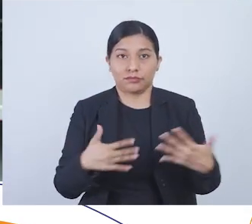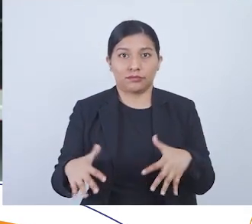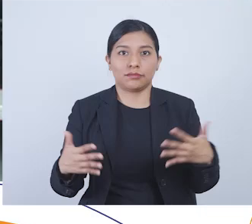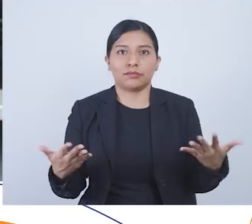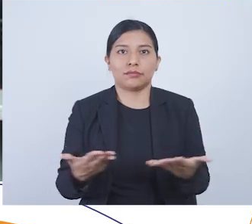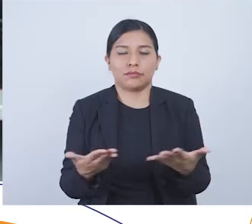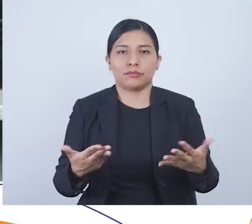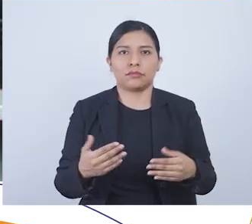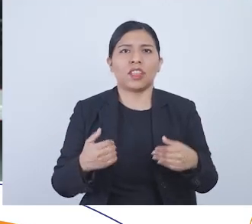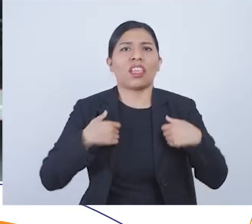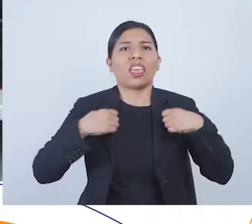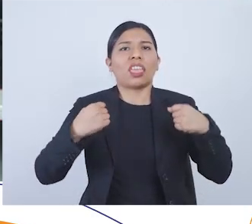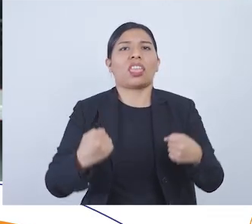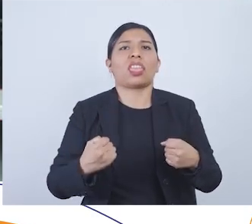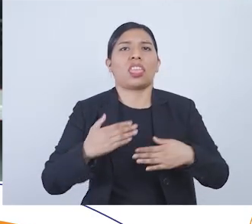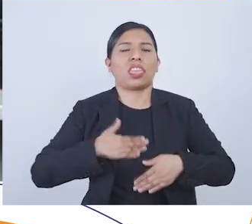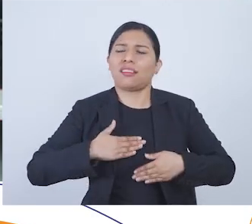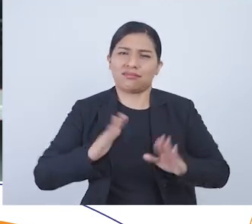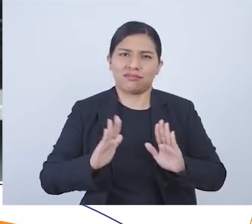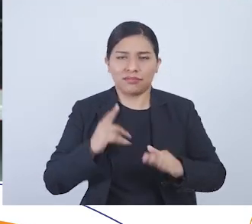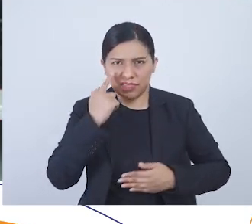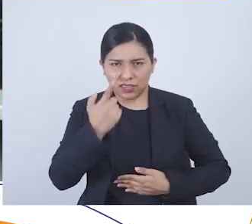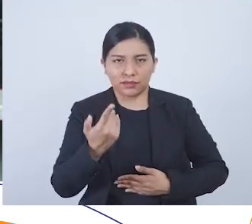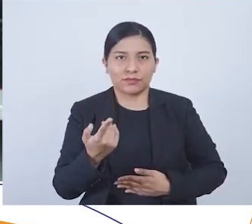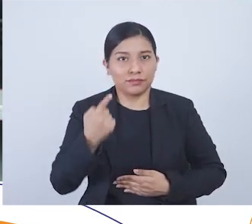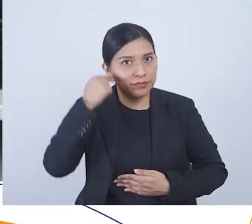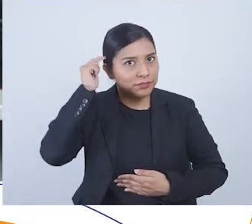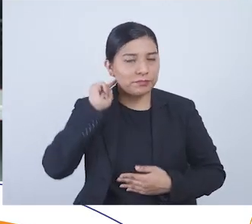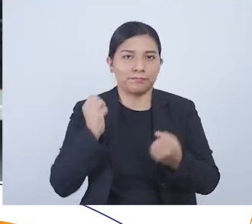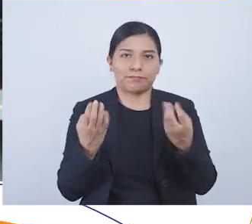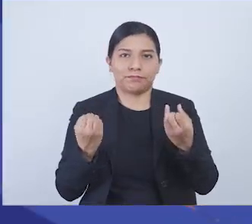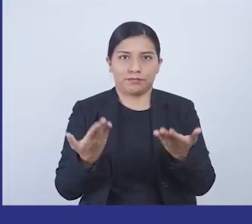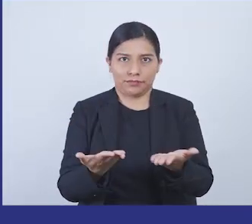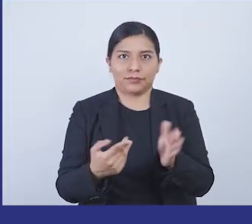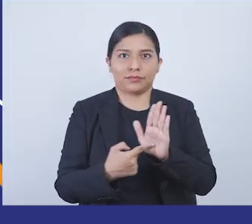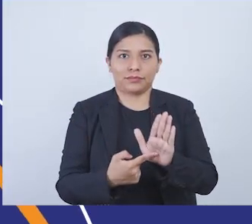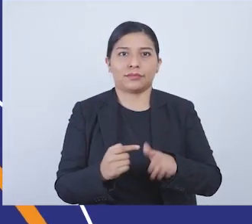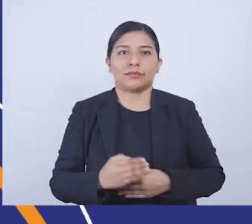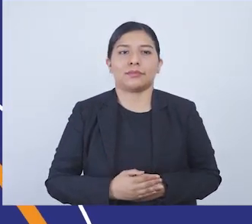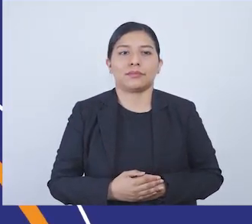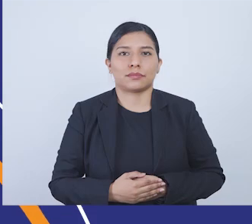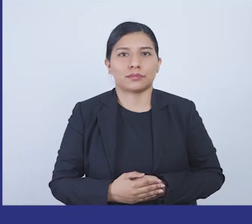forma sedentaria. Con ustedes tenemos al doctor Juan Carlos Vargas.